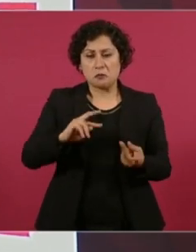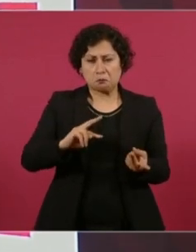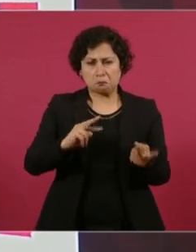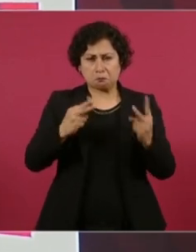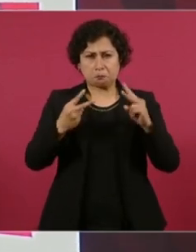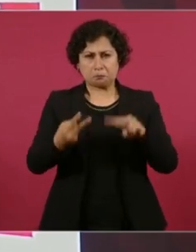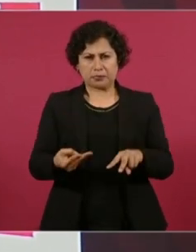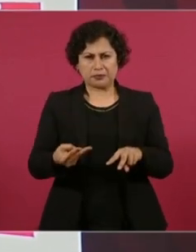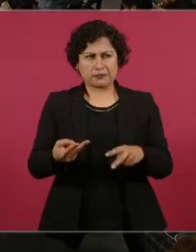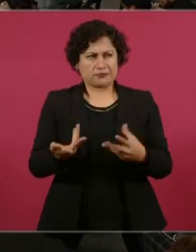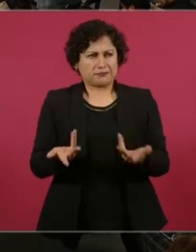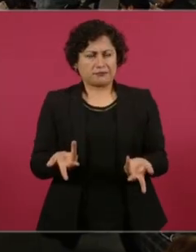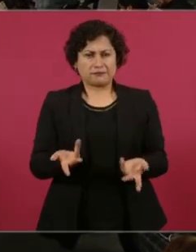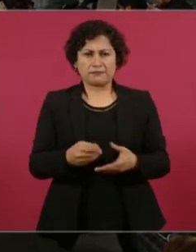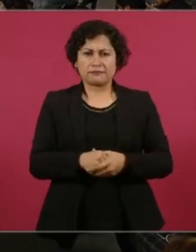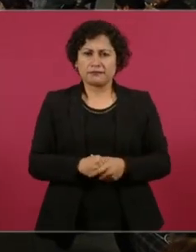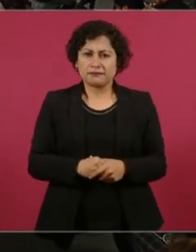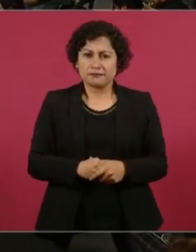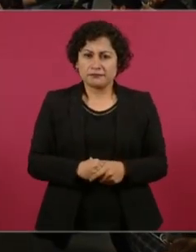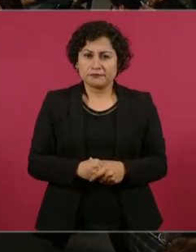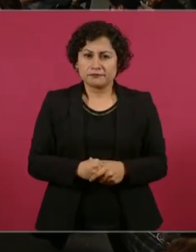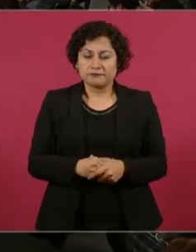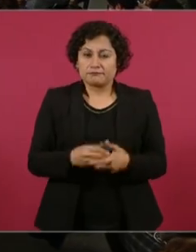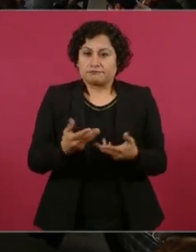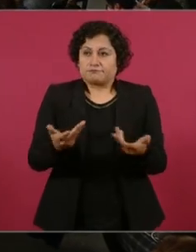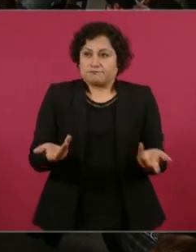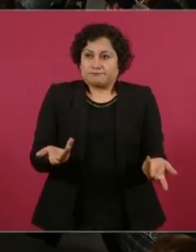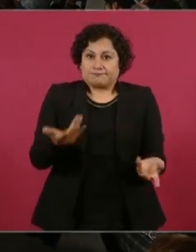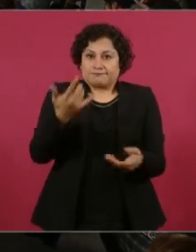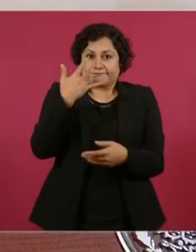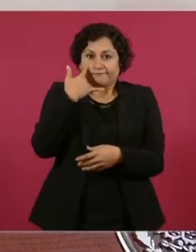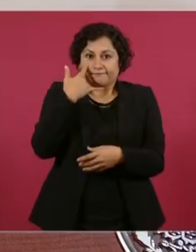arriba. Pero es el mundo al revés.